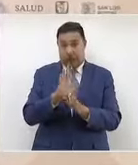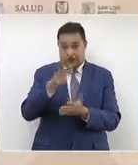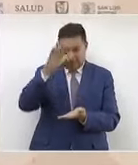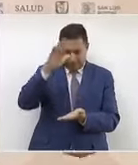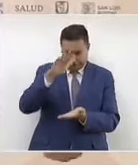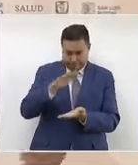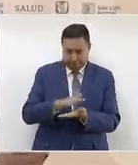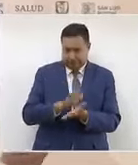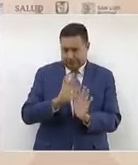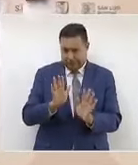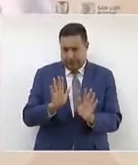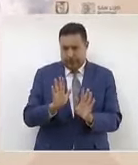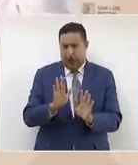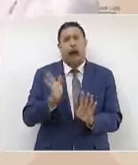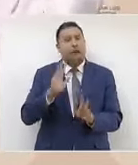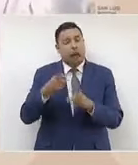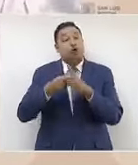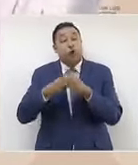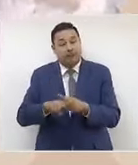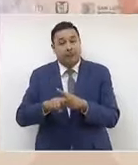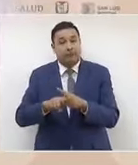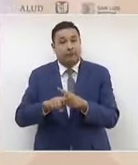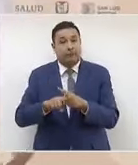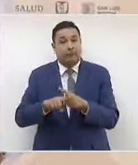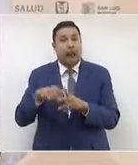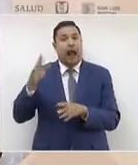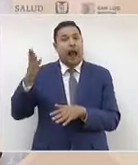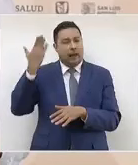vamos, porque lo único que había quedado